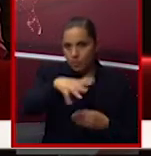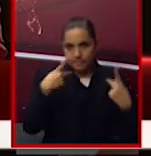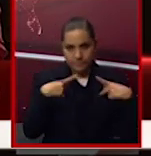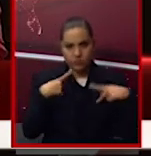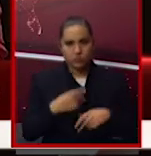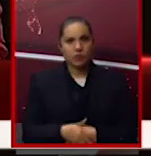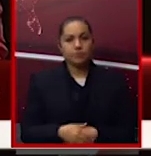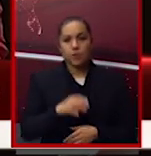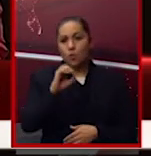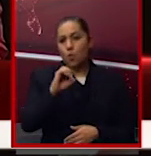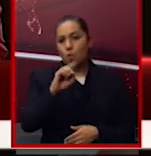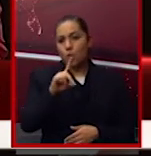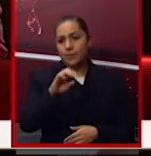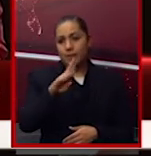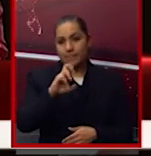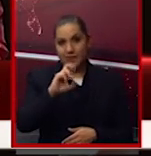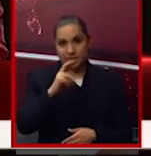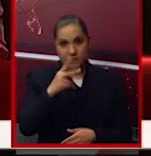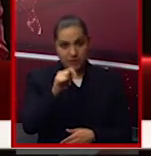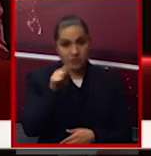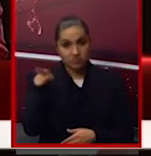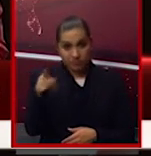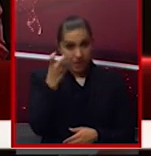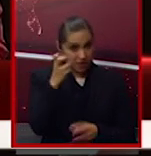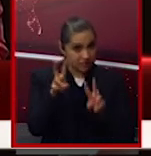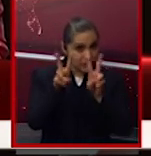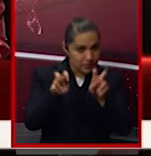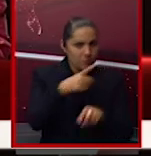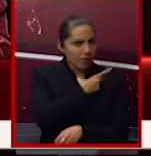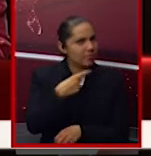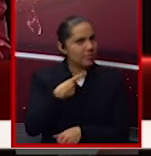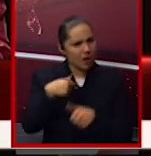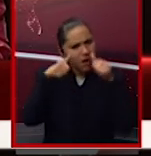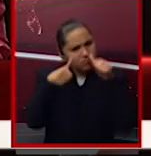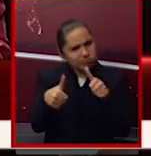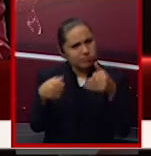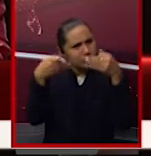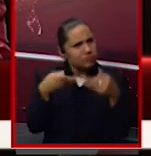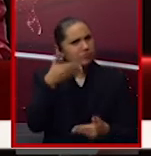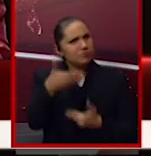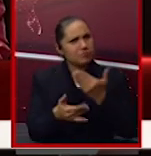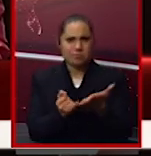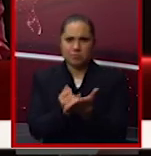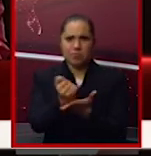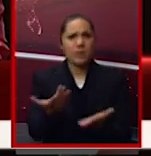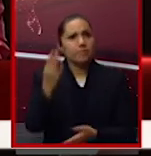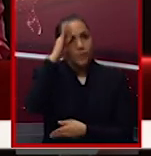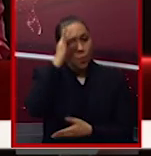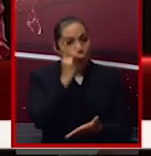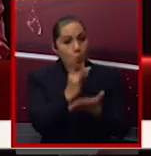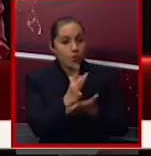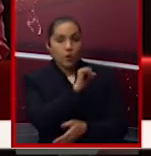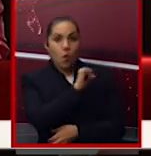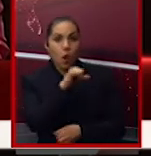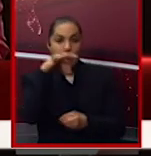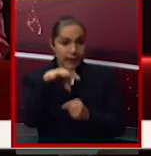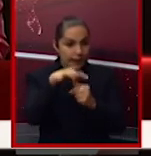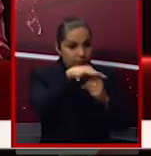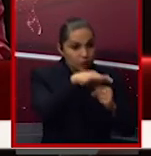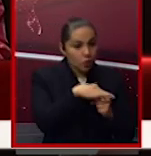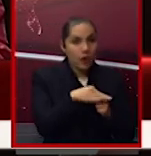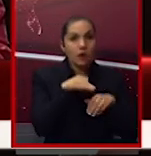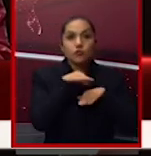Odebrecht debe ser esclarecido de forma integral y convincente, no solo en el ámbito electoral ni por lo que haya